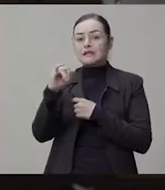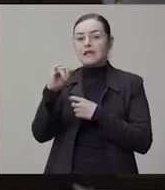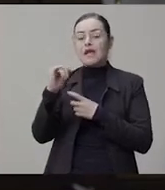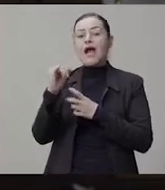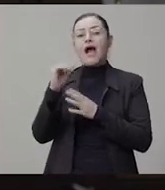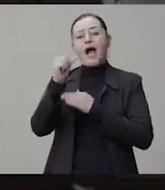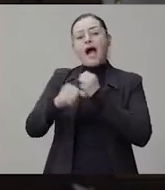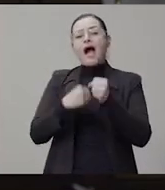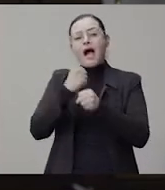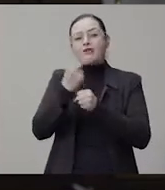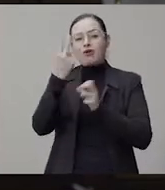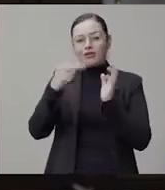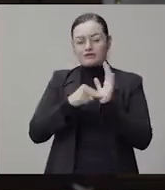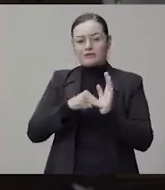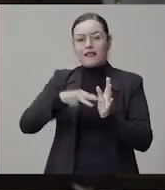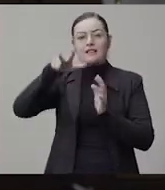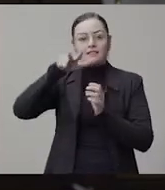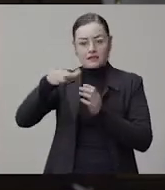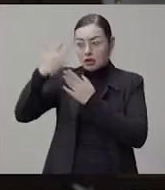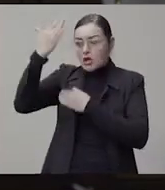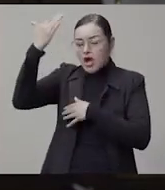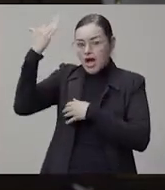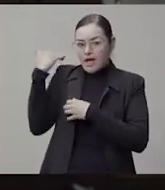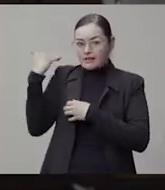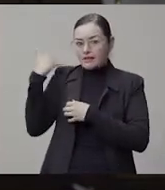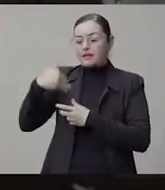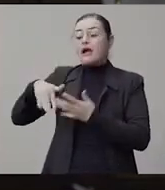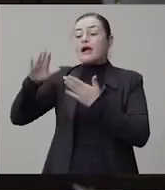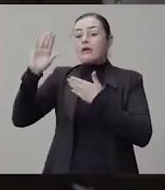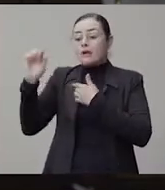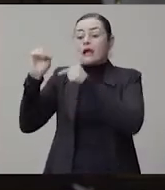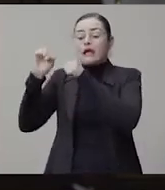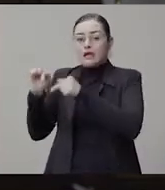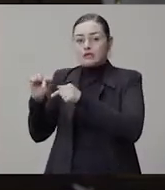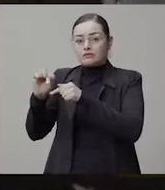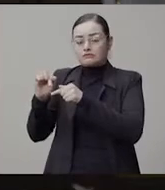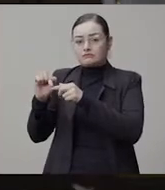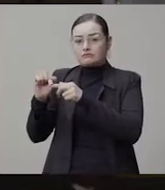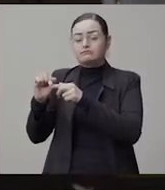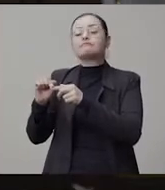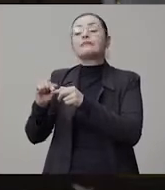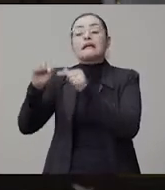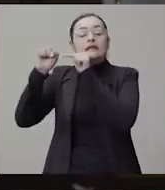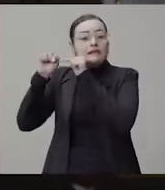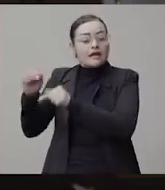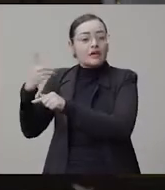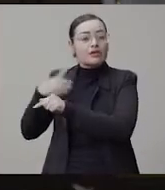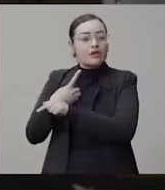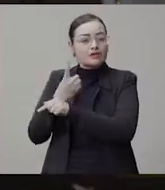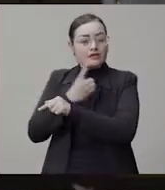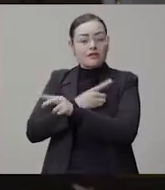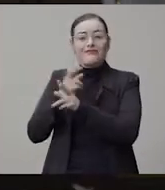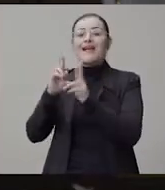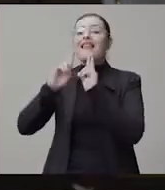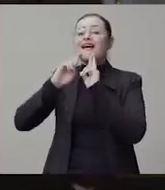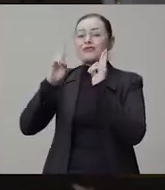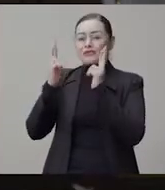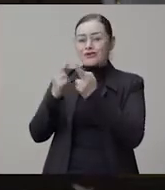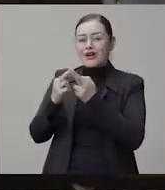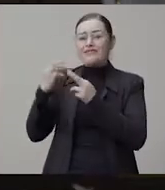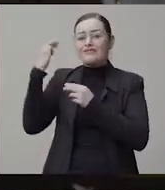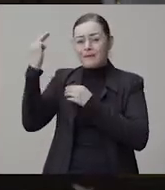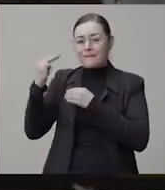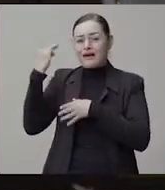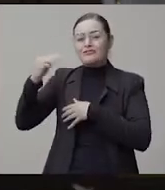tomaron protesta del cargo en el año 2018 así como que el legislativo deberá reanudar la sesión